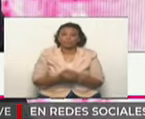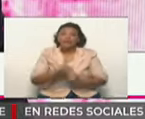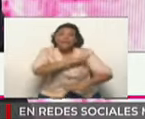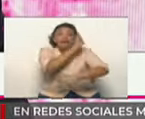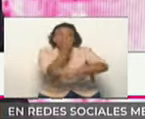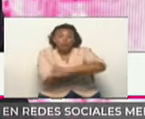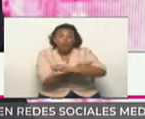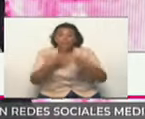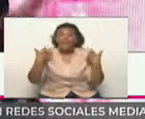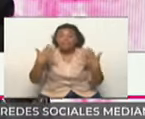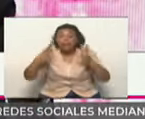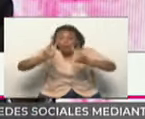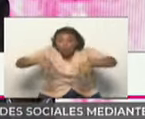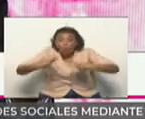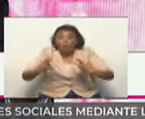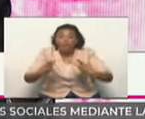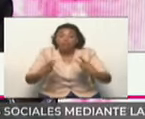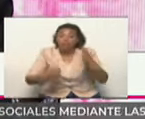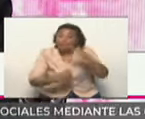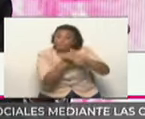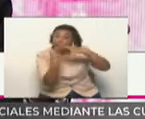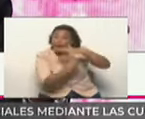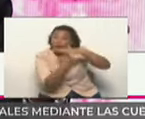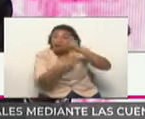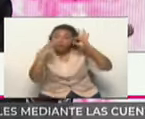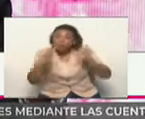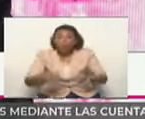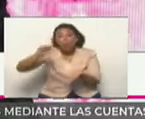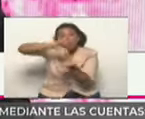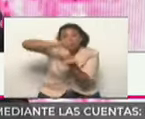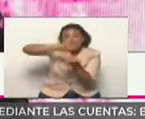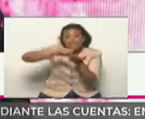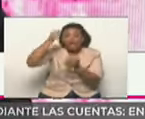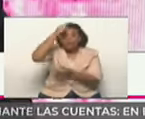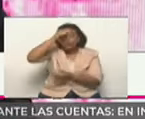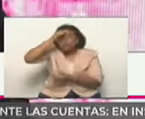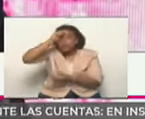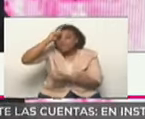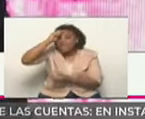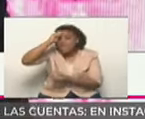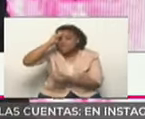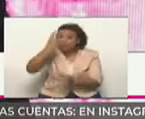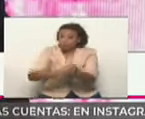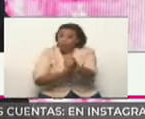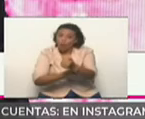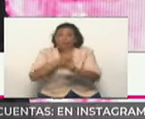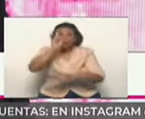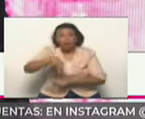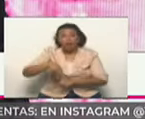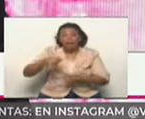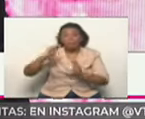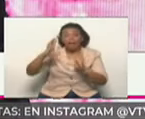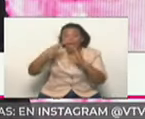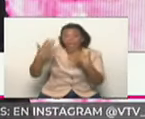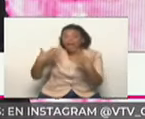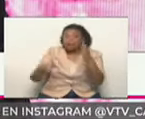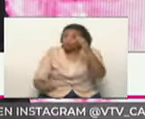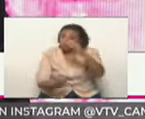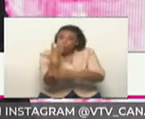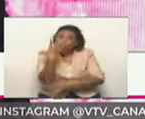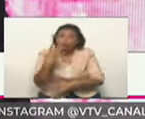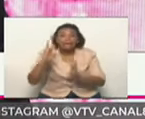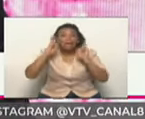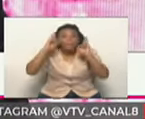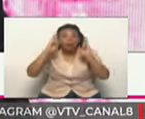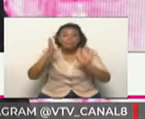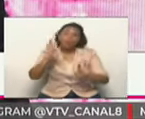potencias emergentes, ya en fase de consolidación, como Irán, Turquía, nuestros dos hermanos, y los países emergentes que